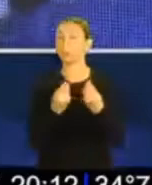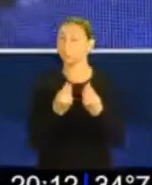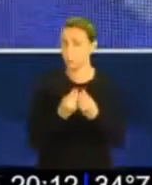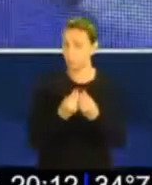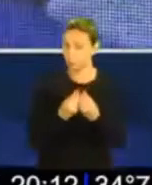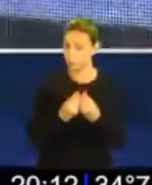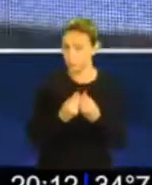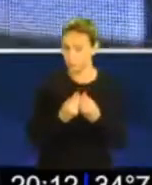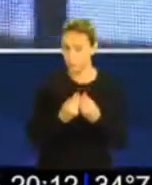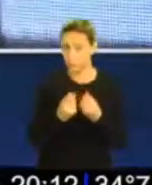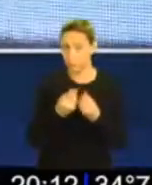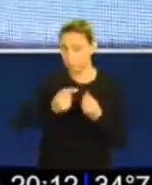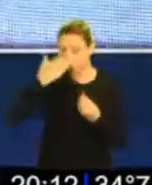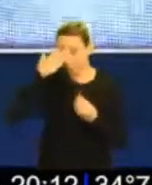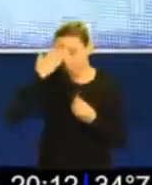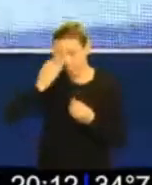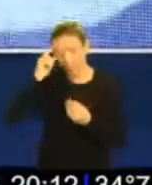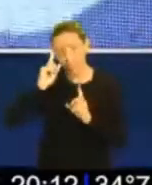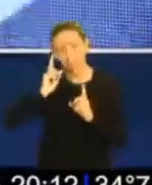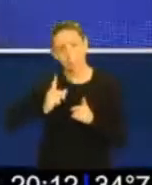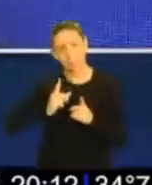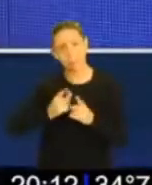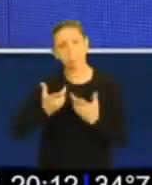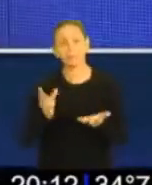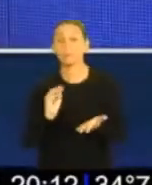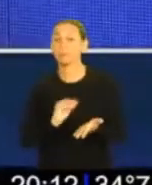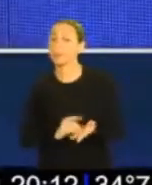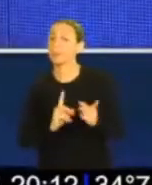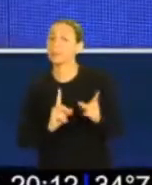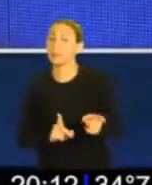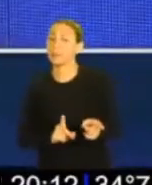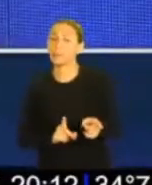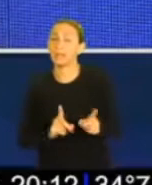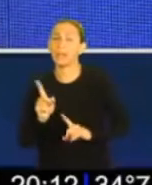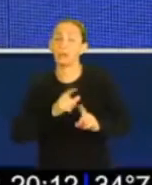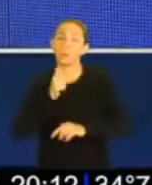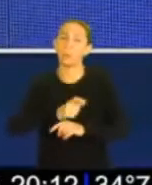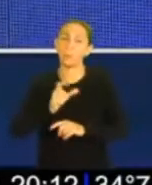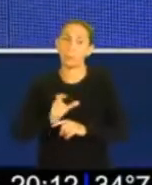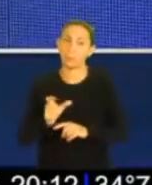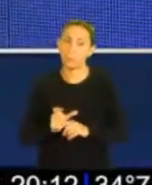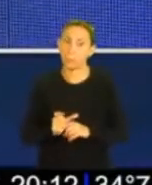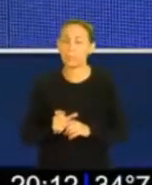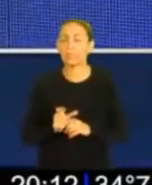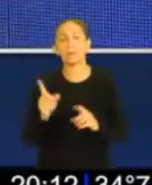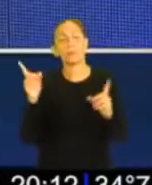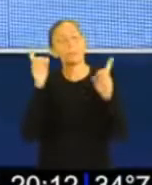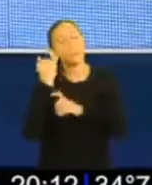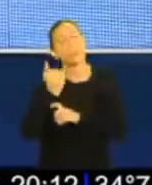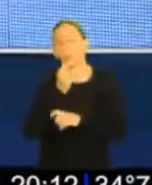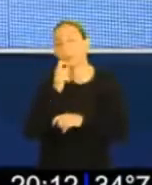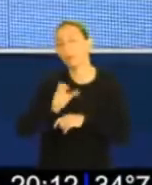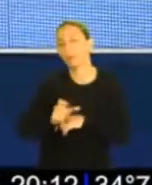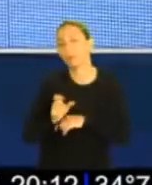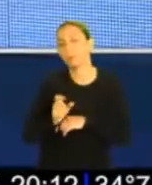y provocar gran cantidad de casos, seguramente tenemos más posibilidades de que, bueno, alguna persona pueda tener complicaciones, una persona que